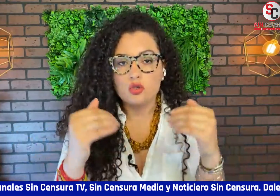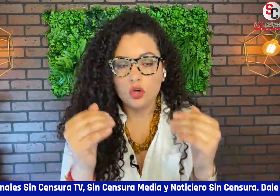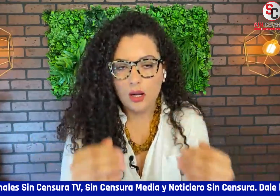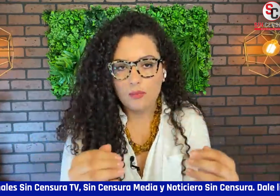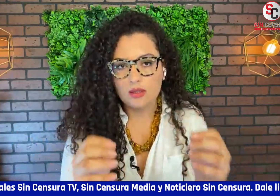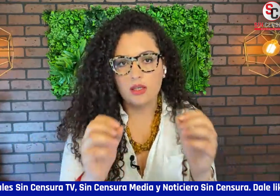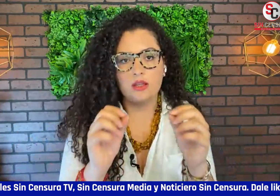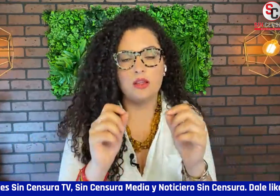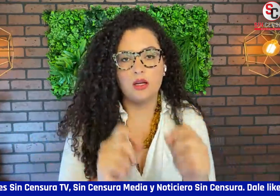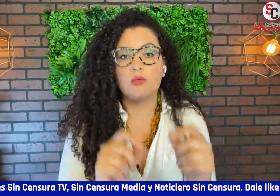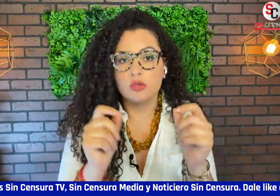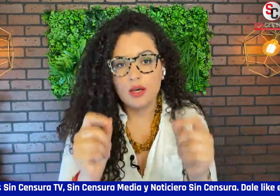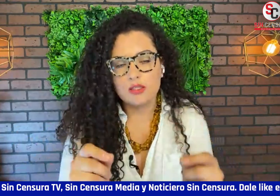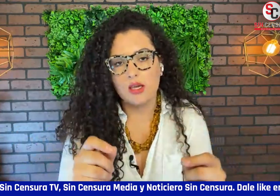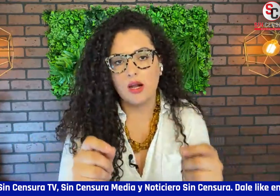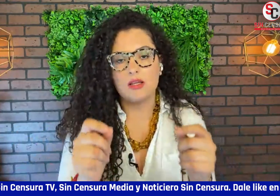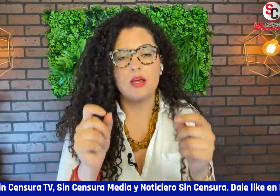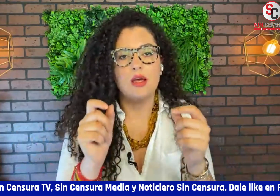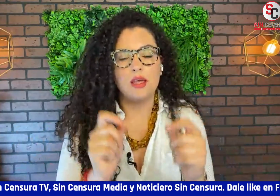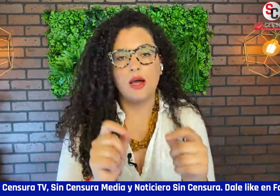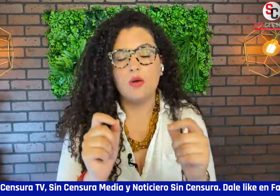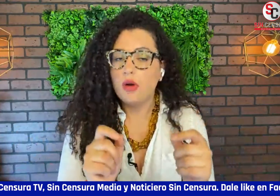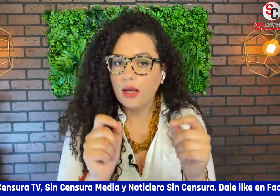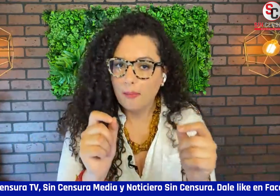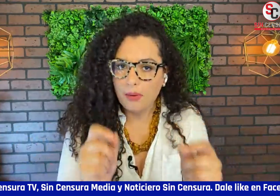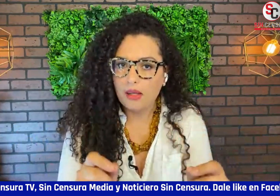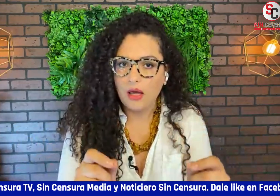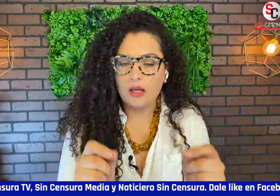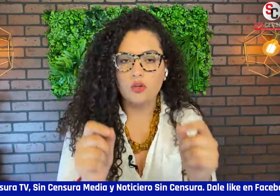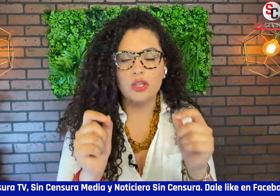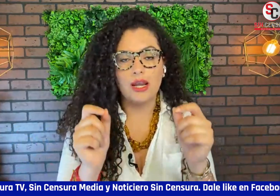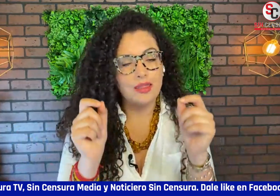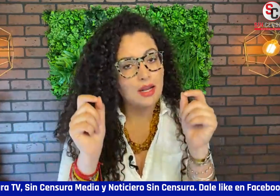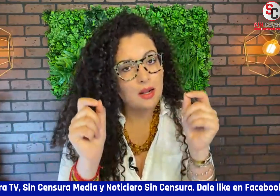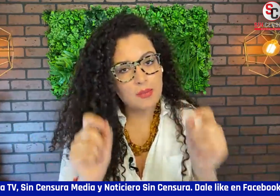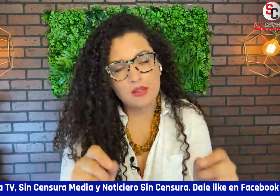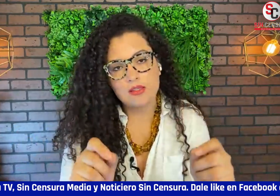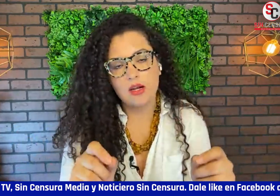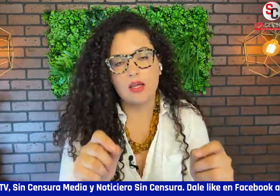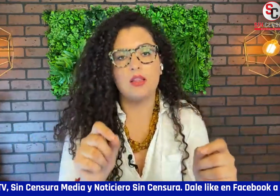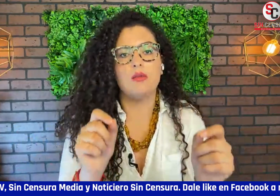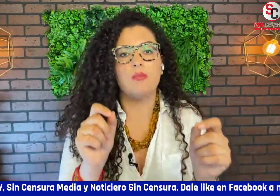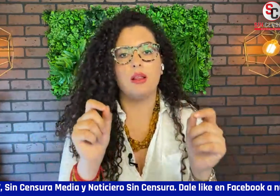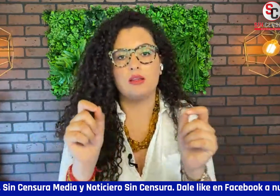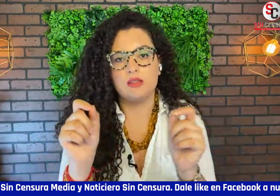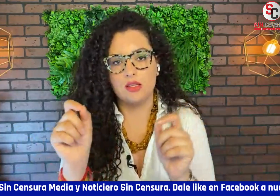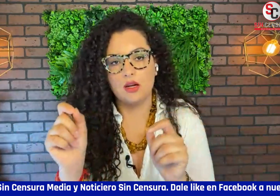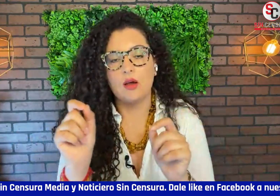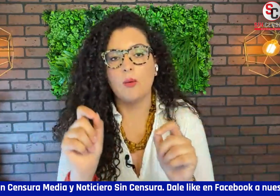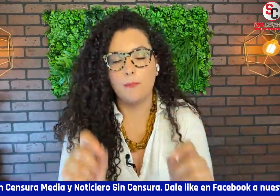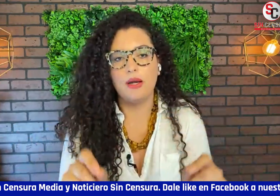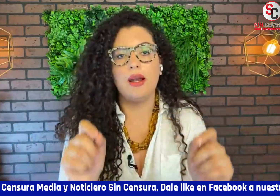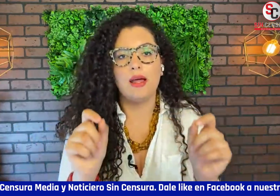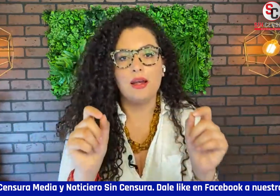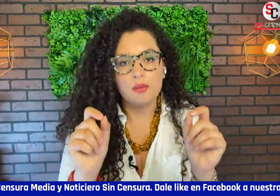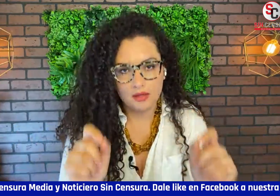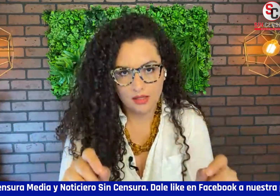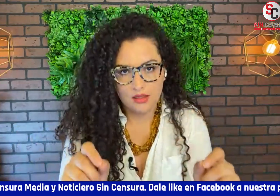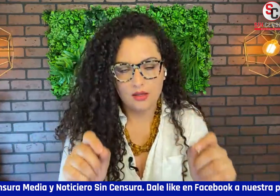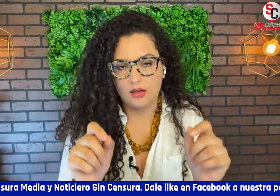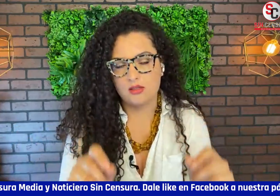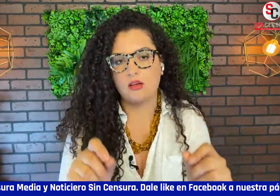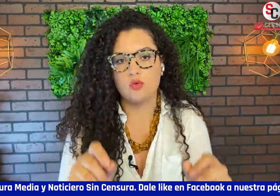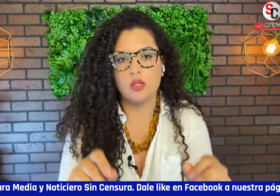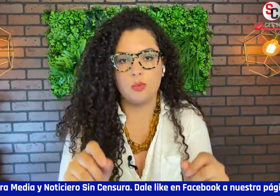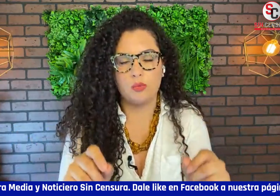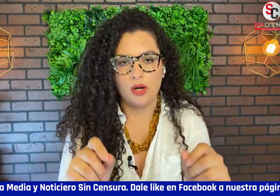Ellos solamente tenemos que exigirles que hagan una campaña en donde le den herramientas a la gente para decidir con plena